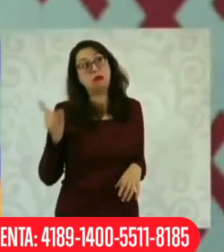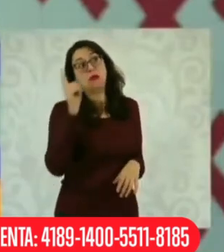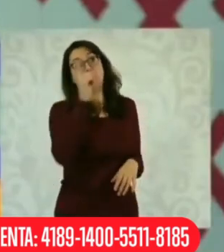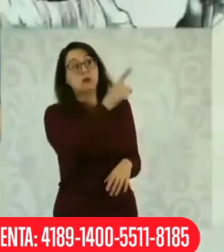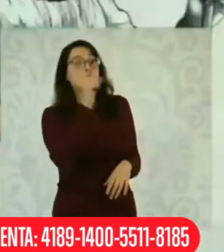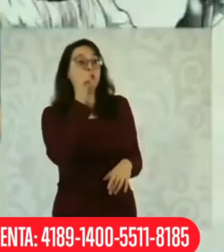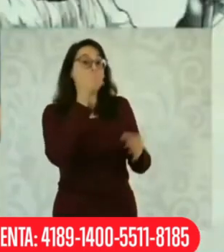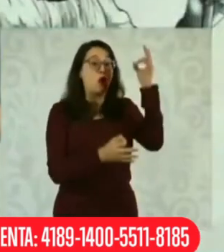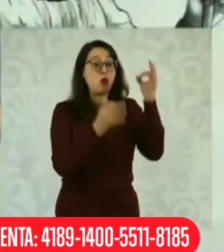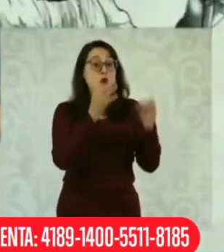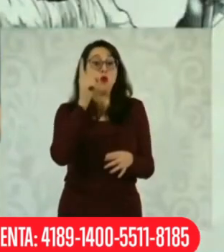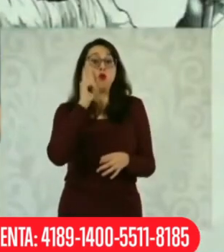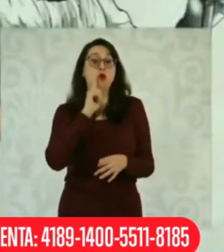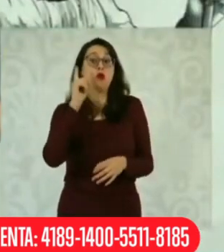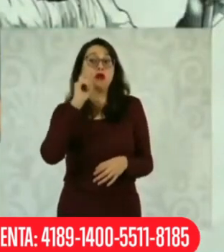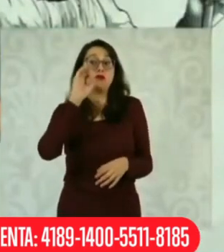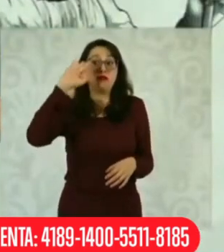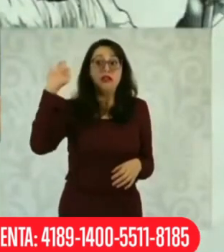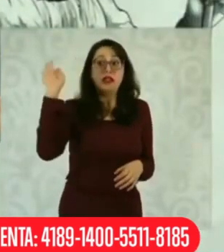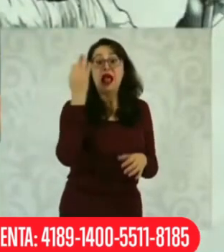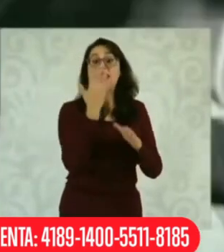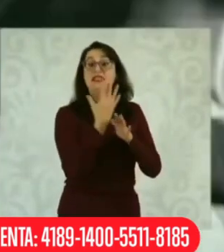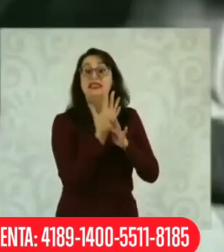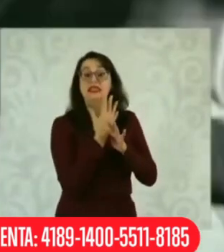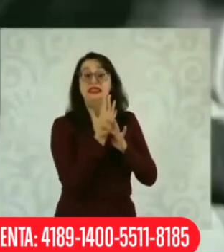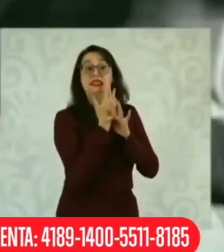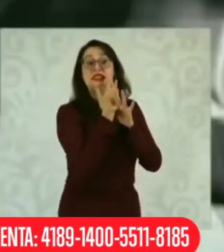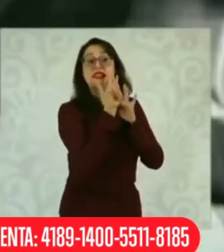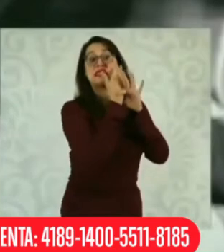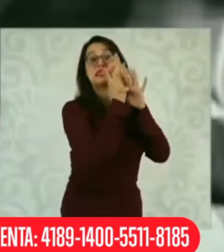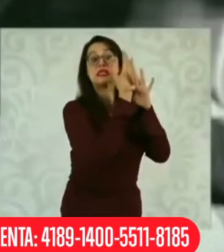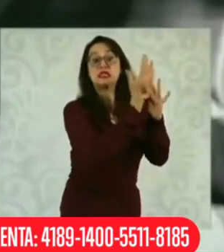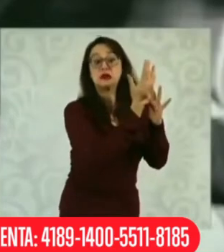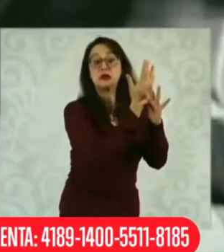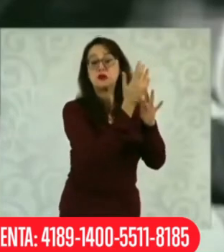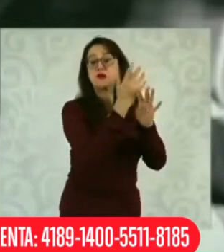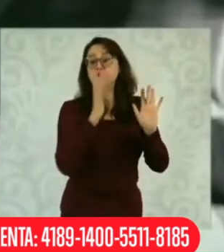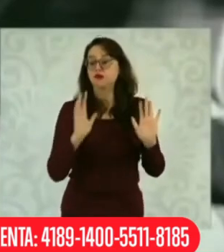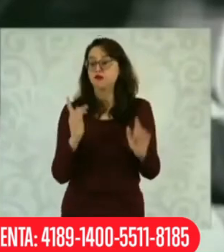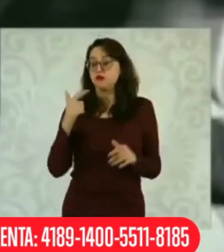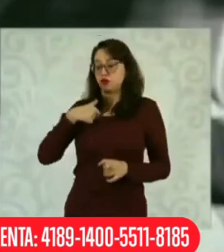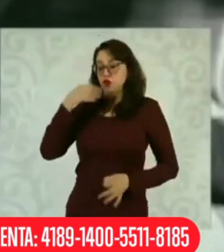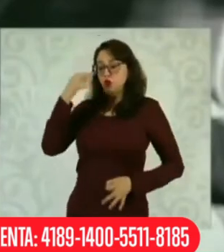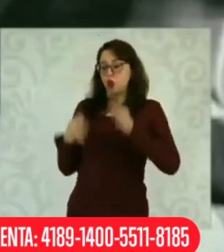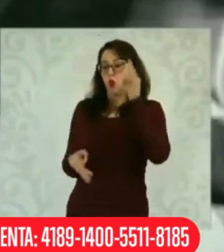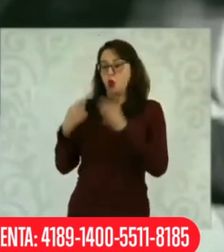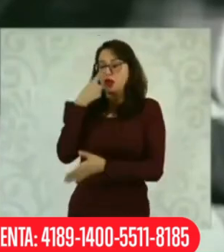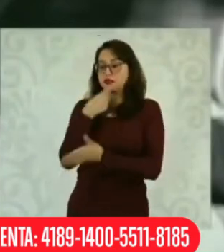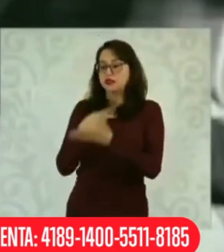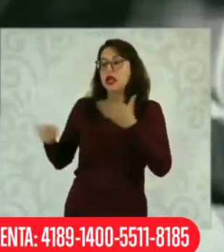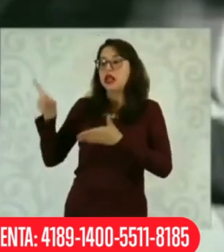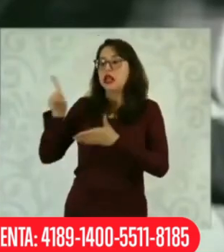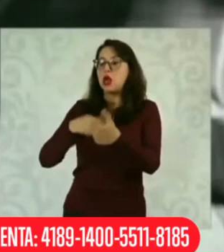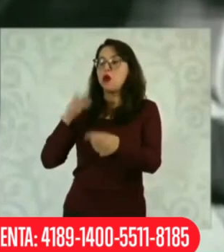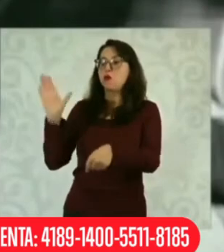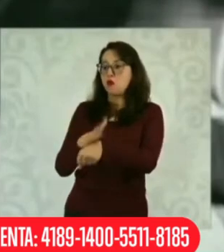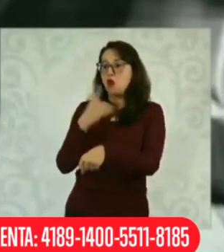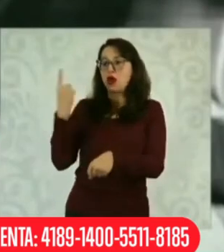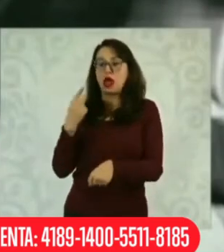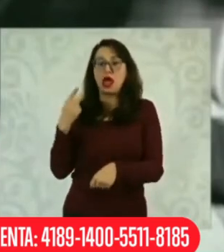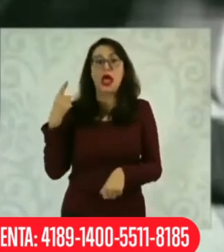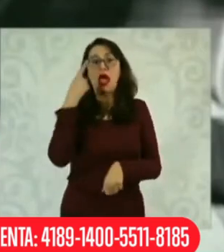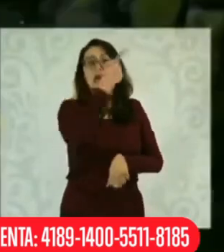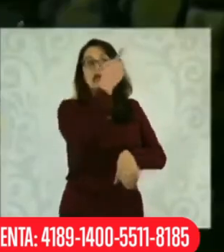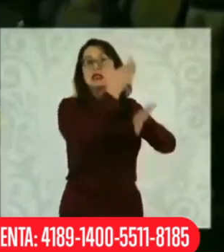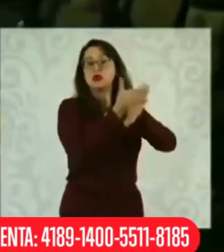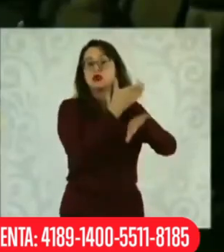escrito, que ella se desistía a petición del gobierno de los Estados Unidos, no a petición del gobierno de